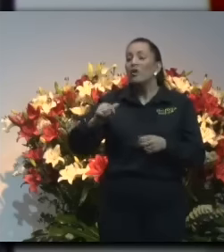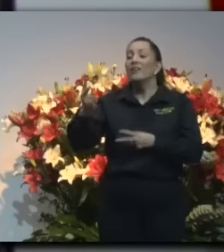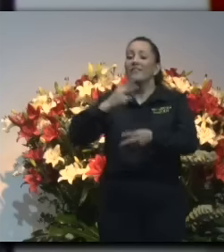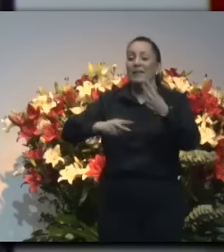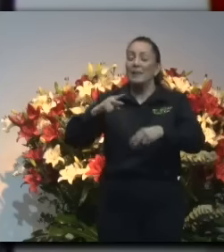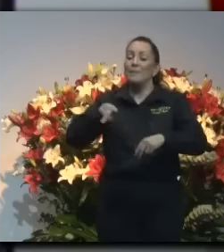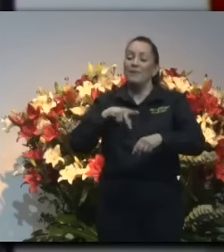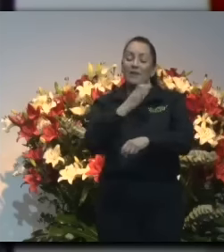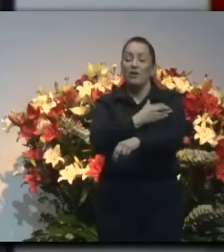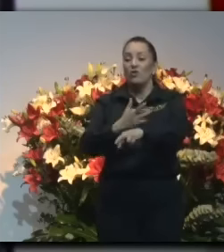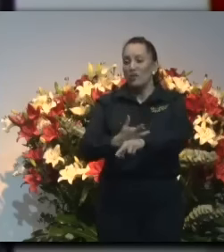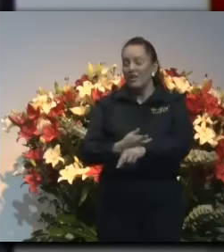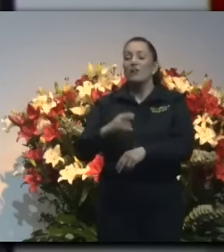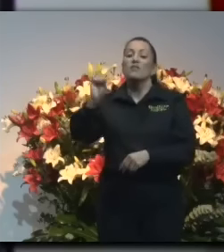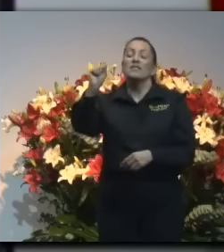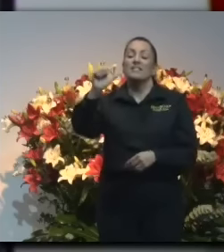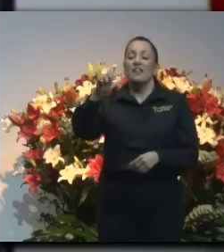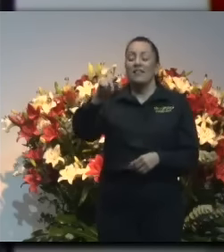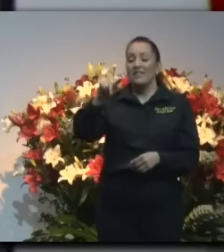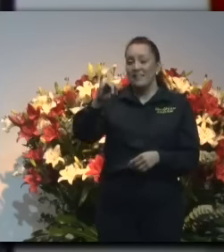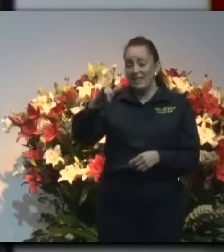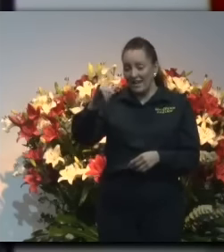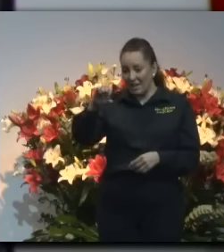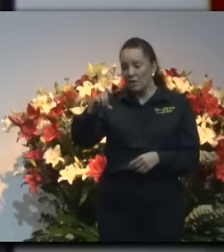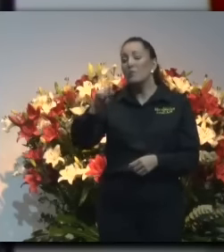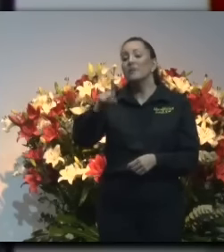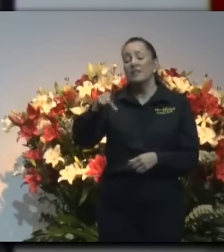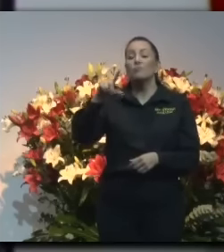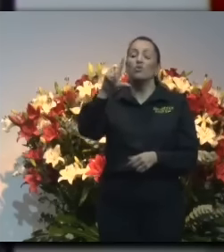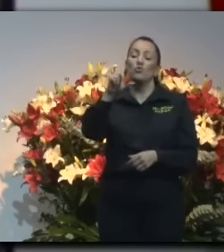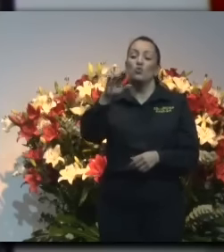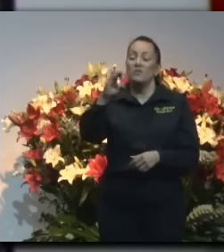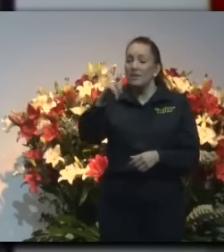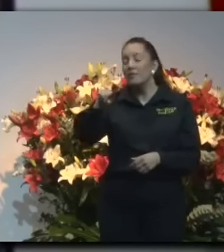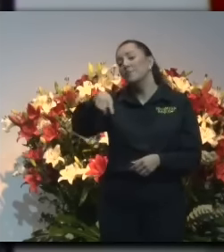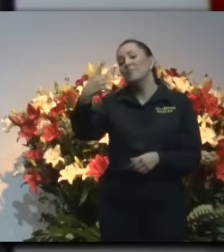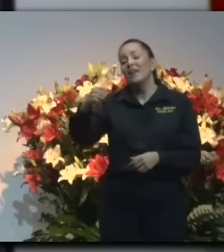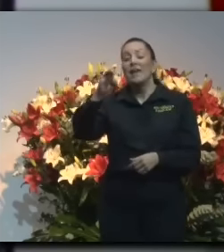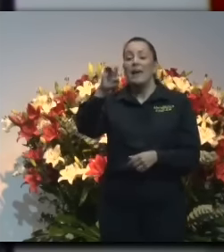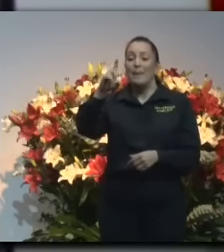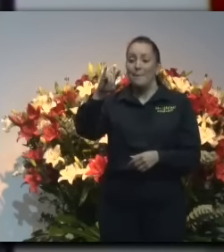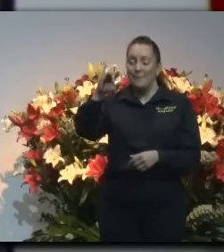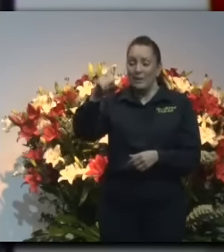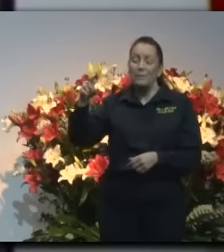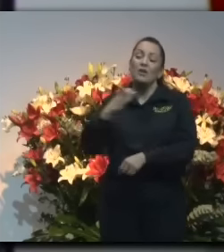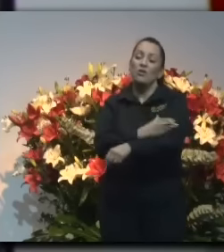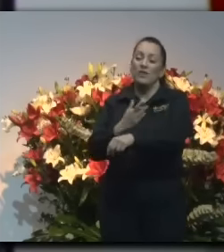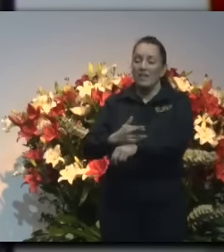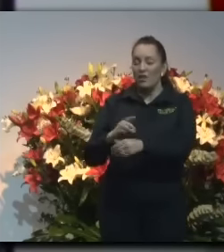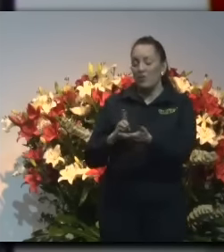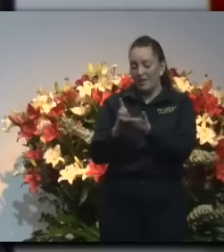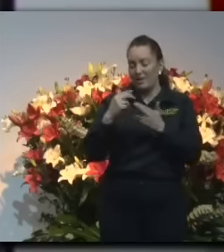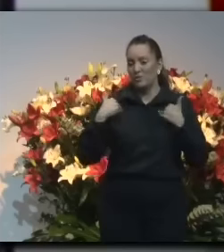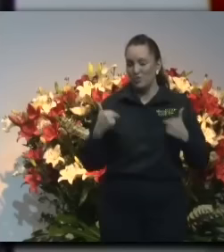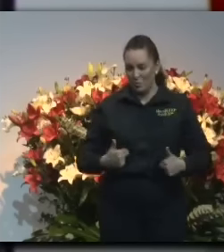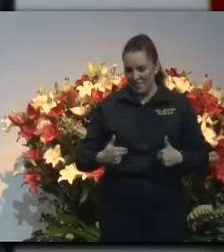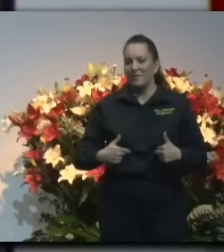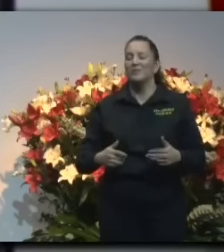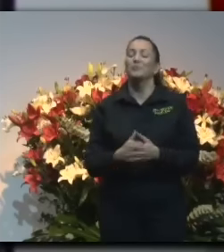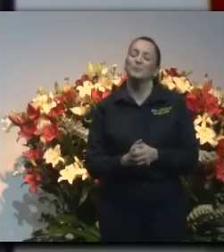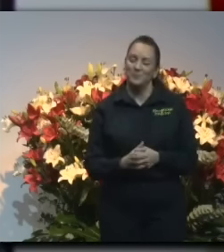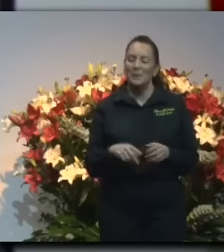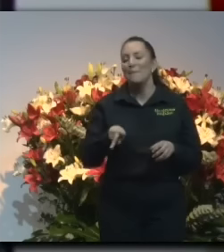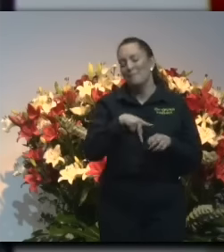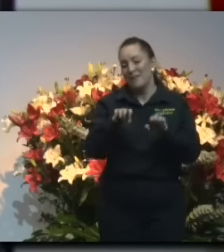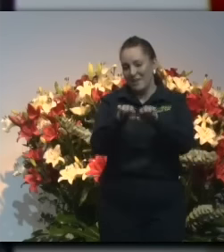mi querida Consuelo Saiza, nuestra coordinadora de Cultura, y Emilio Álvarez y Casa, mi coordinador de Derechos Humanos de esta campaña. Primero quiero